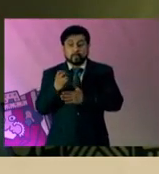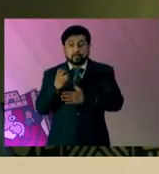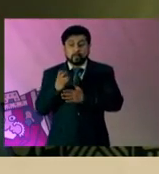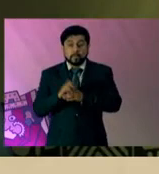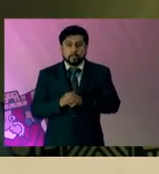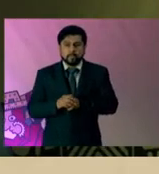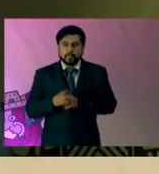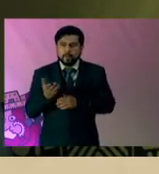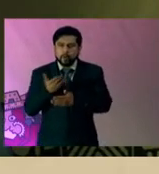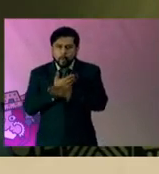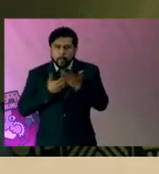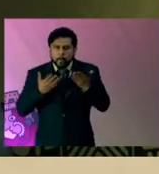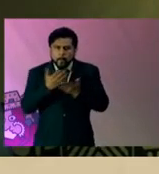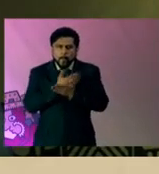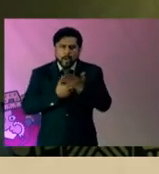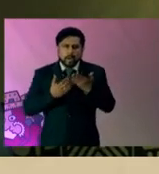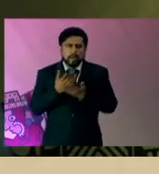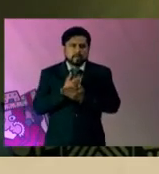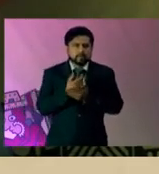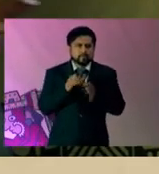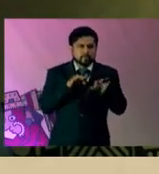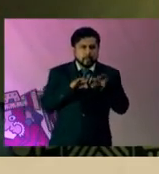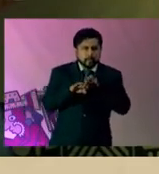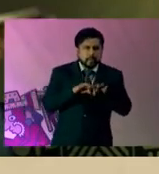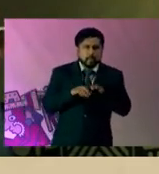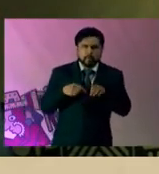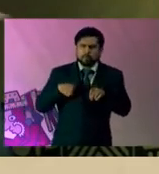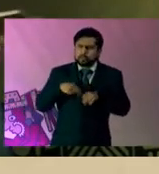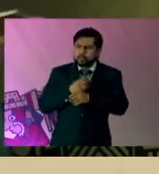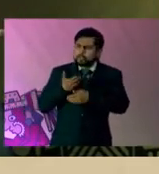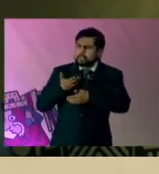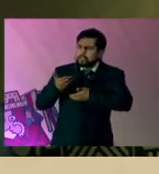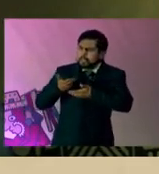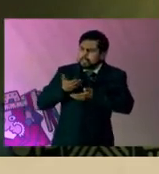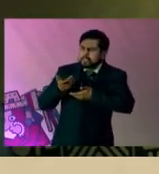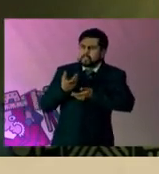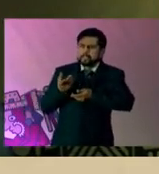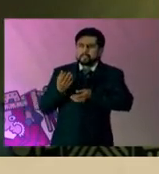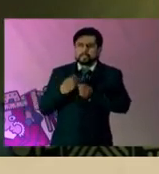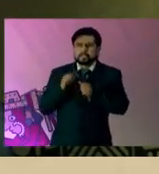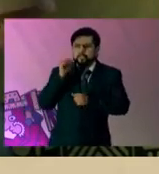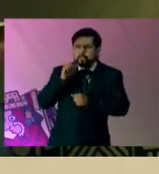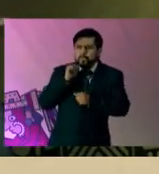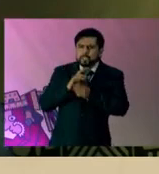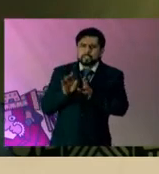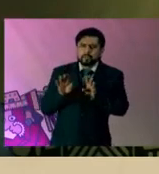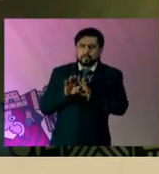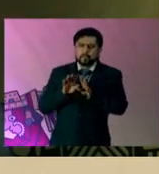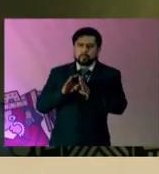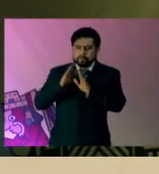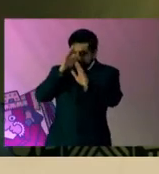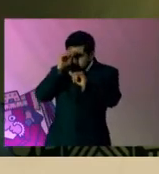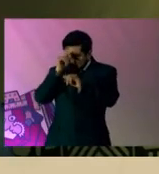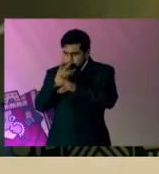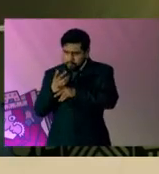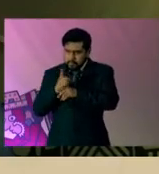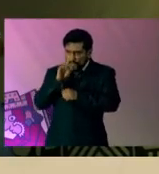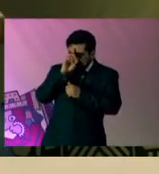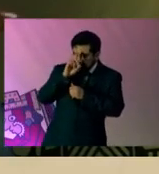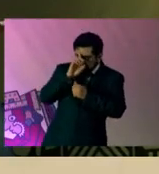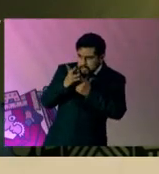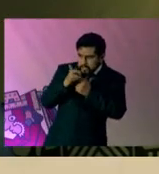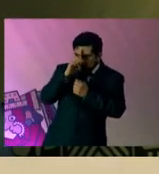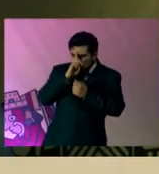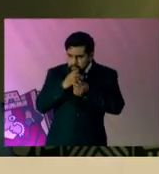compartían mucho su trabajo no compartían nos compartíamos trucos todo el tiempo sino le salía algo ahí entre todos nos